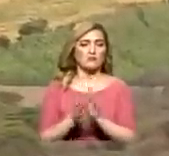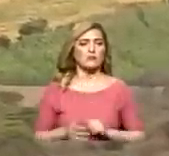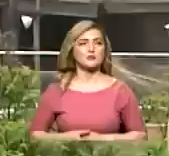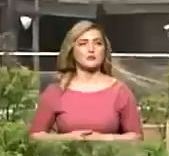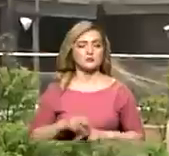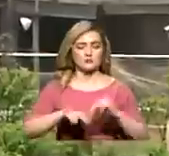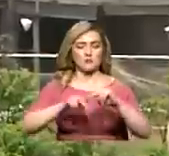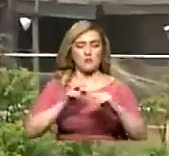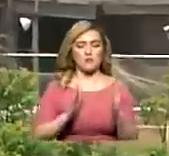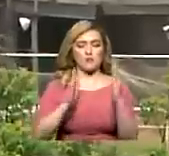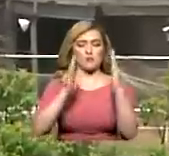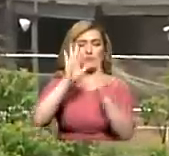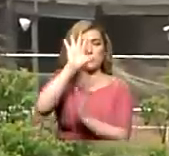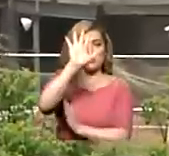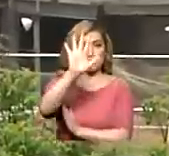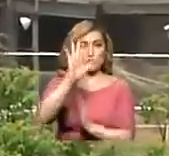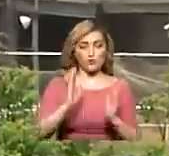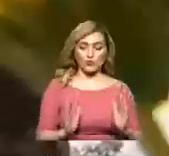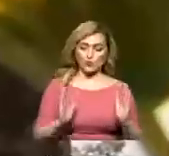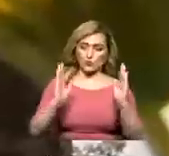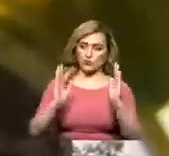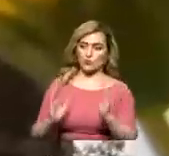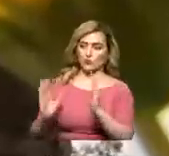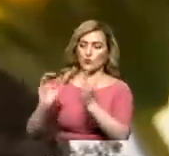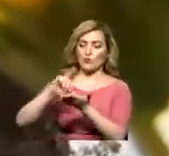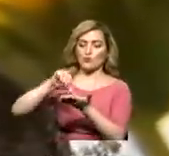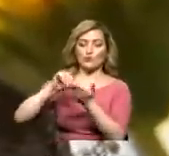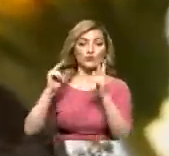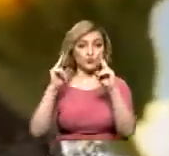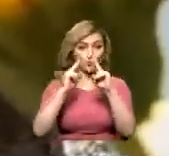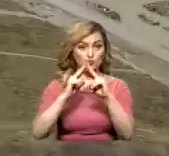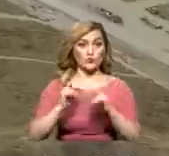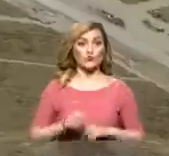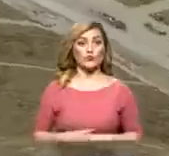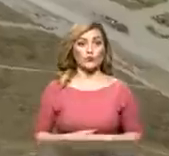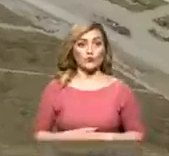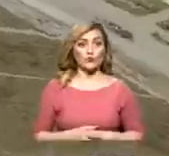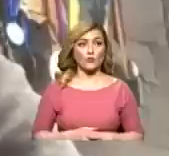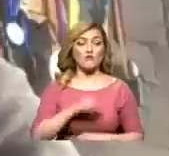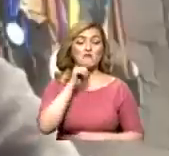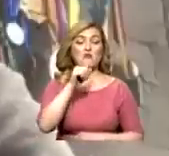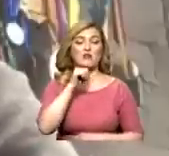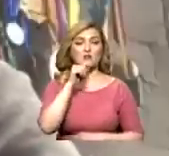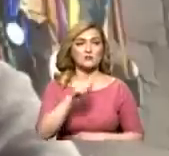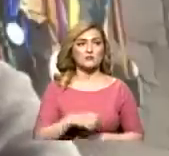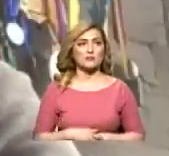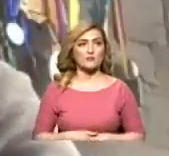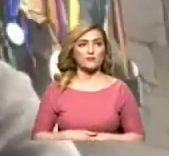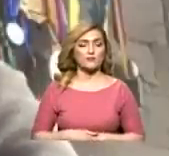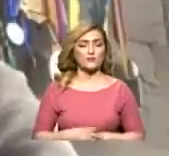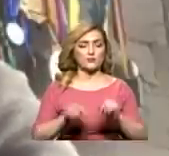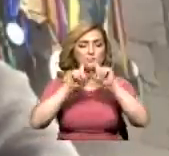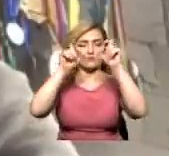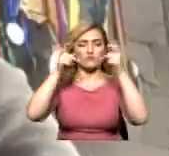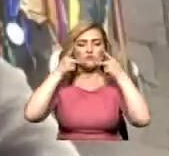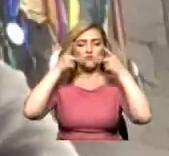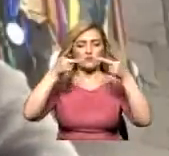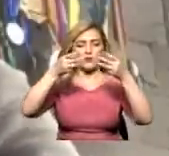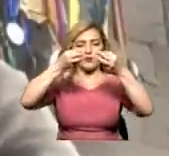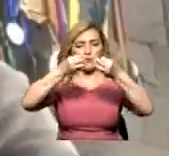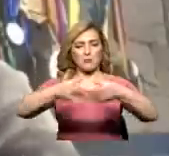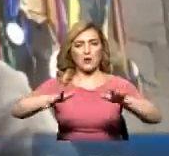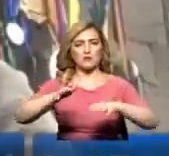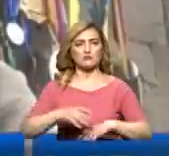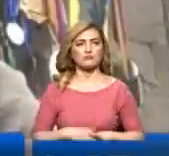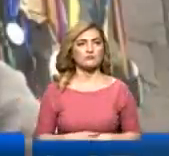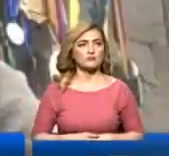la construcción de los 5 edificios de la Ciudad del Conocimiento, que no ha concluido. Una empresa pública no está para perder menos, una empresa